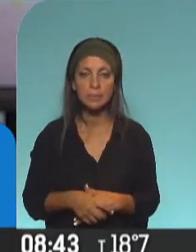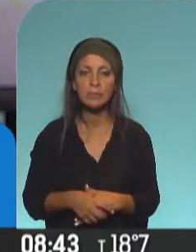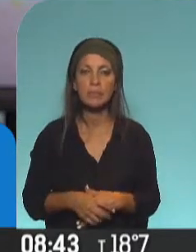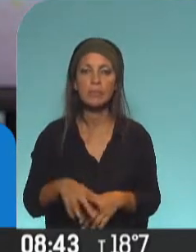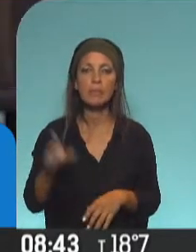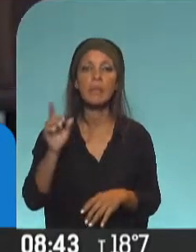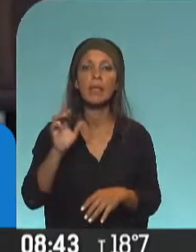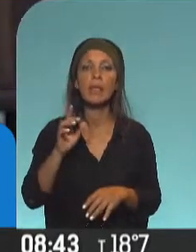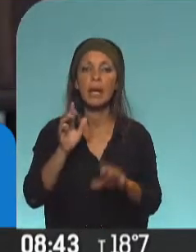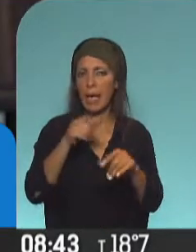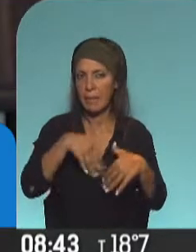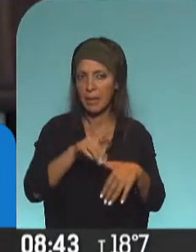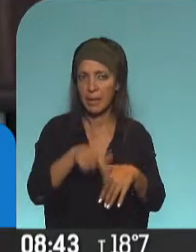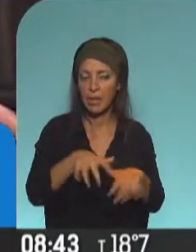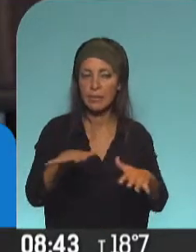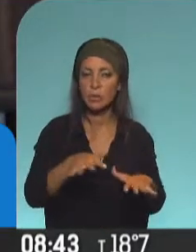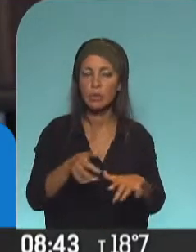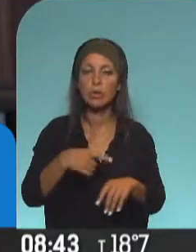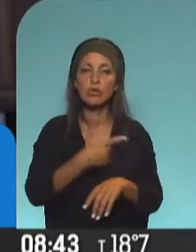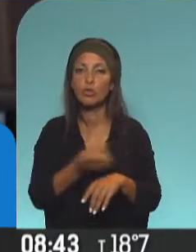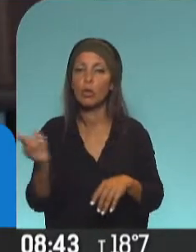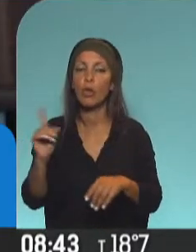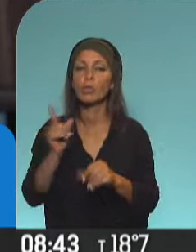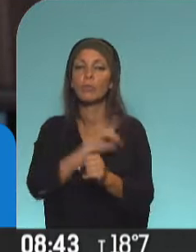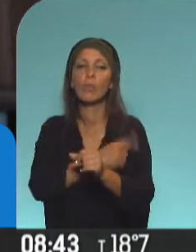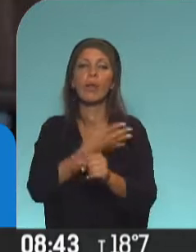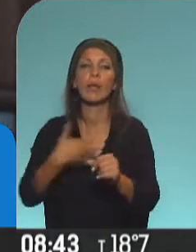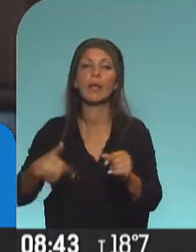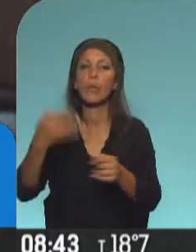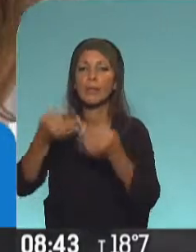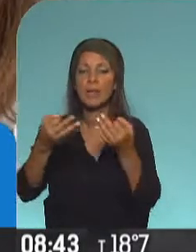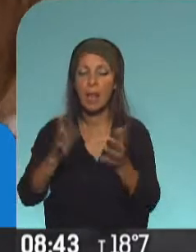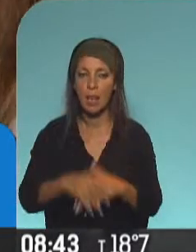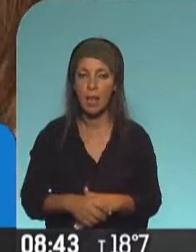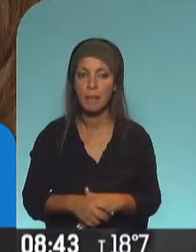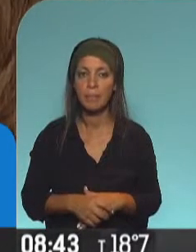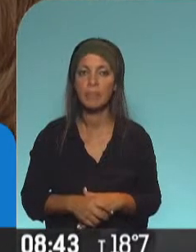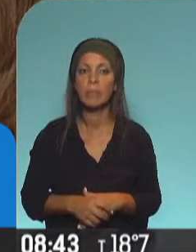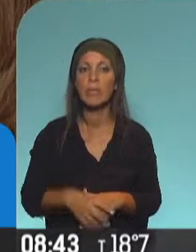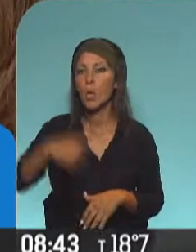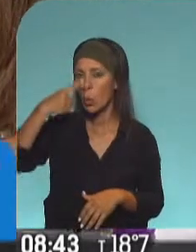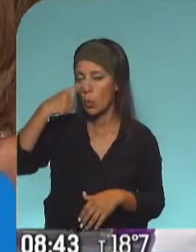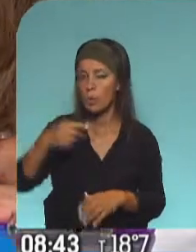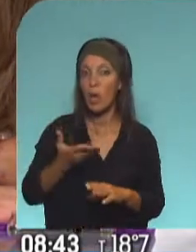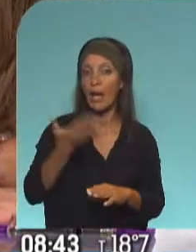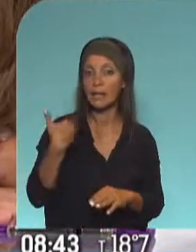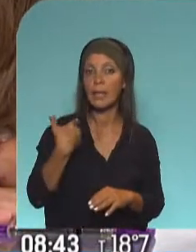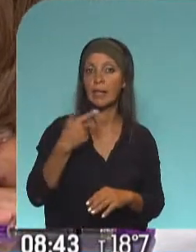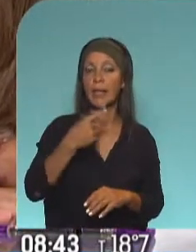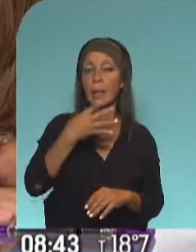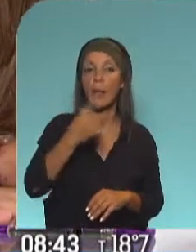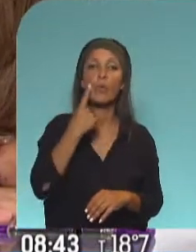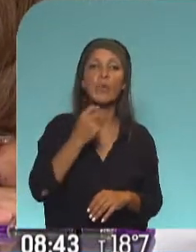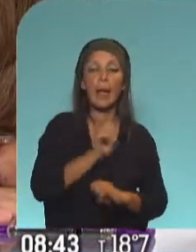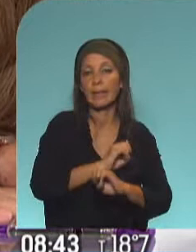específicamente, más allá de este caso que sí es grave, en los poderes judiciales en general. Ministra, por último, ya cambiamos de tema, pero ayer fue un día realmente bochornoso